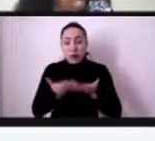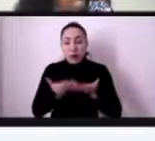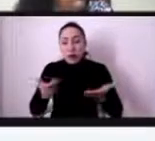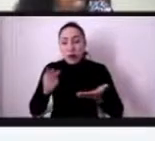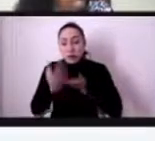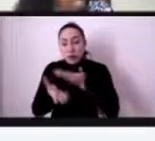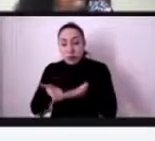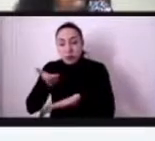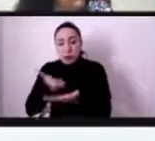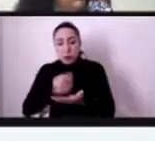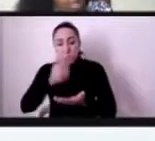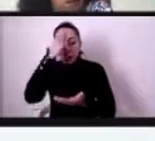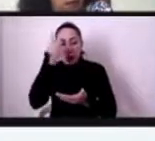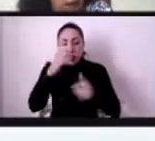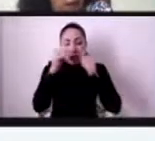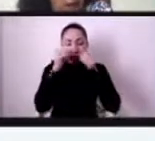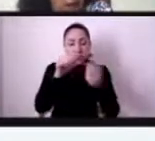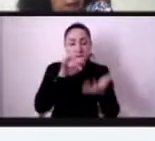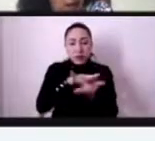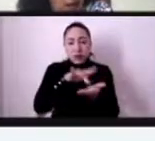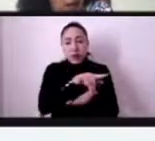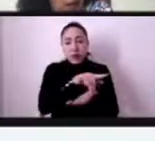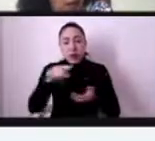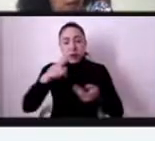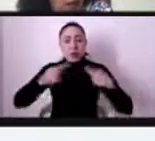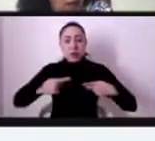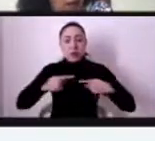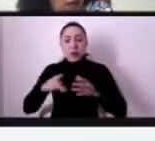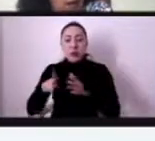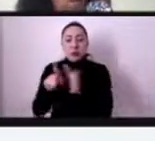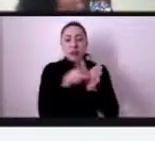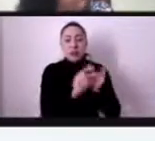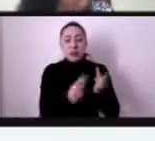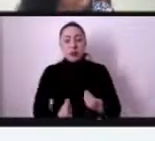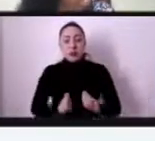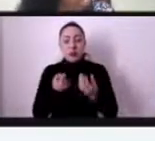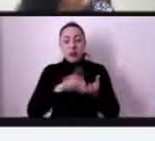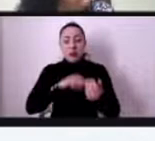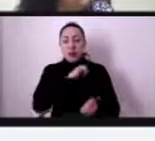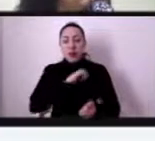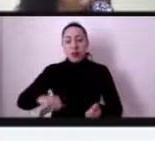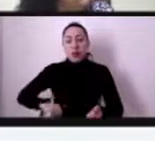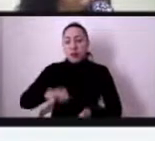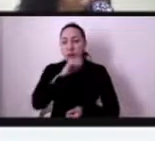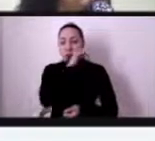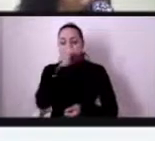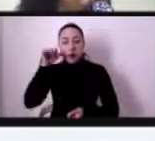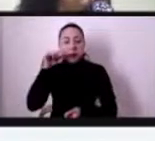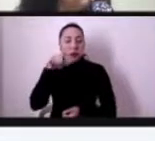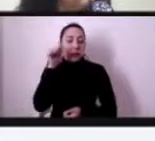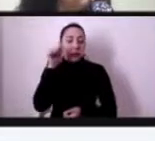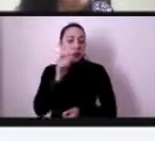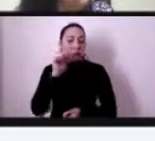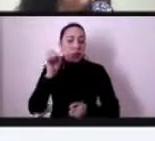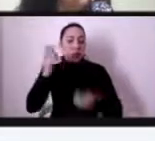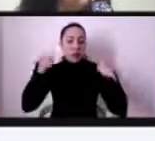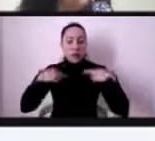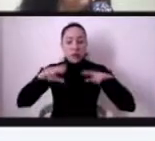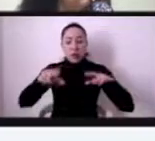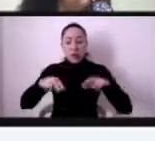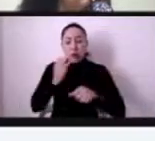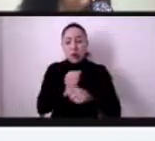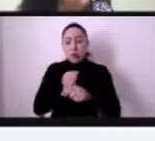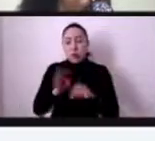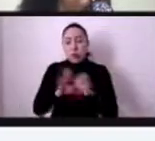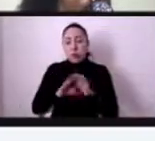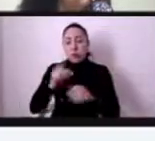las vecinas y vecinos de Benito Juárez, a quienes muy dignamente ha representado durante la primera legislatura del Congreso